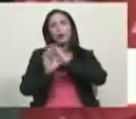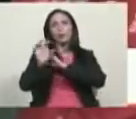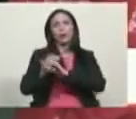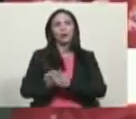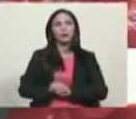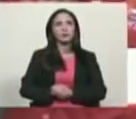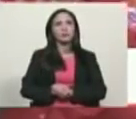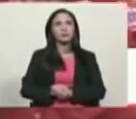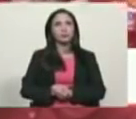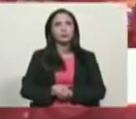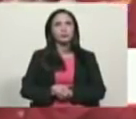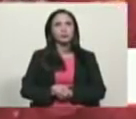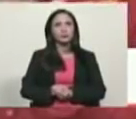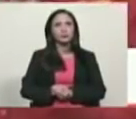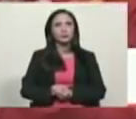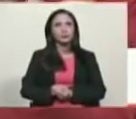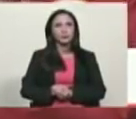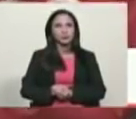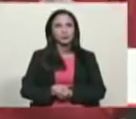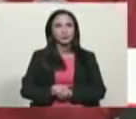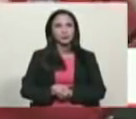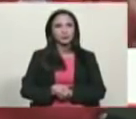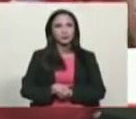Por favor.